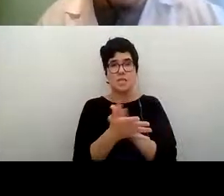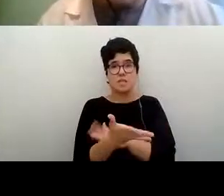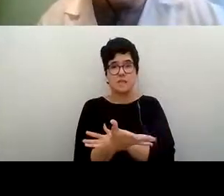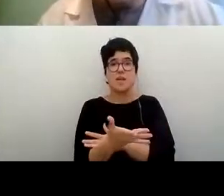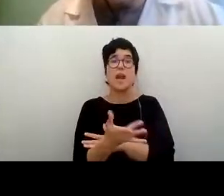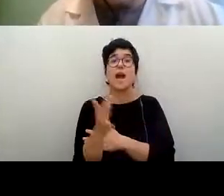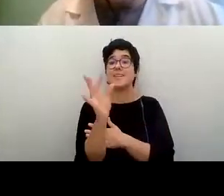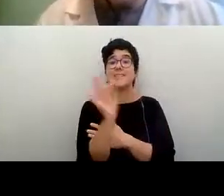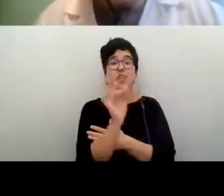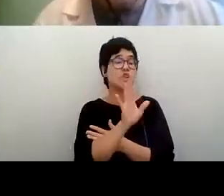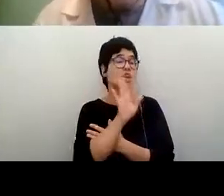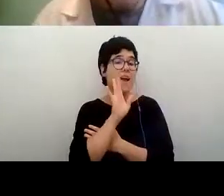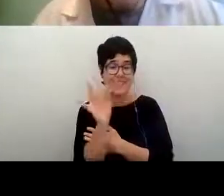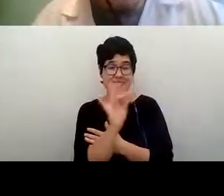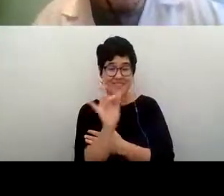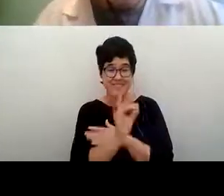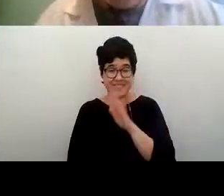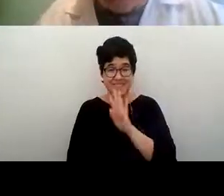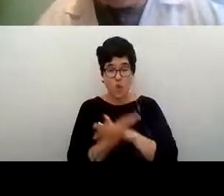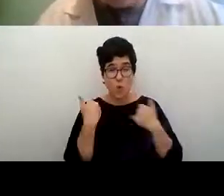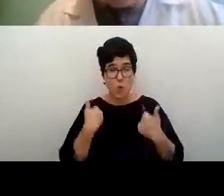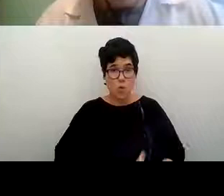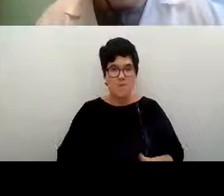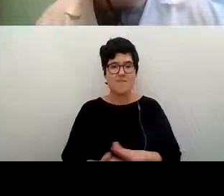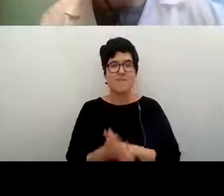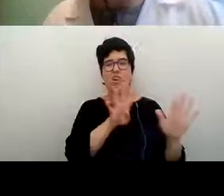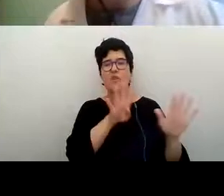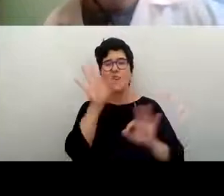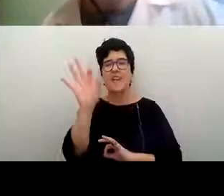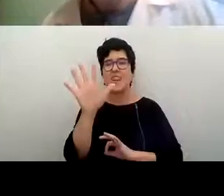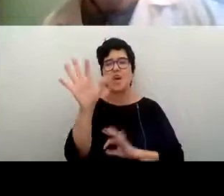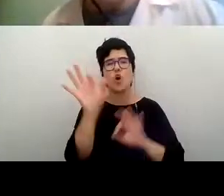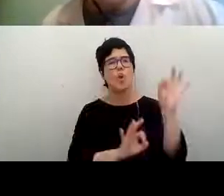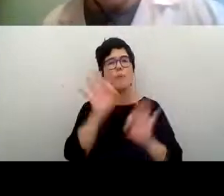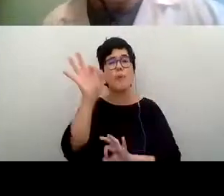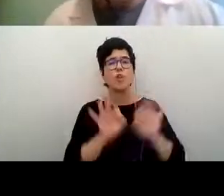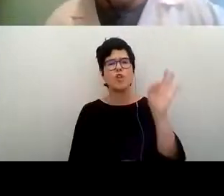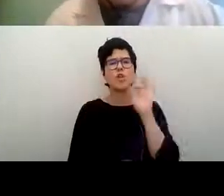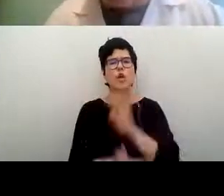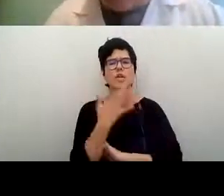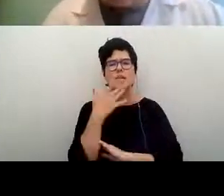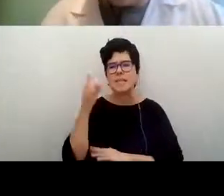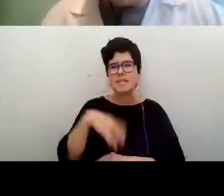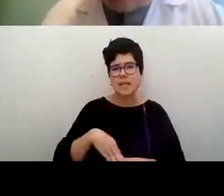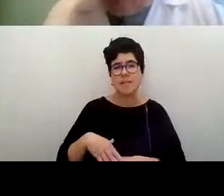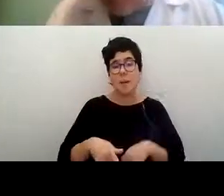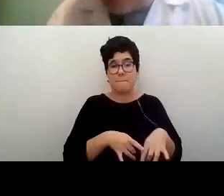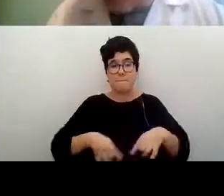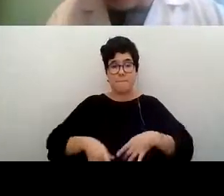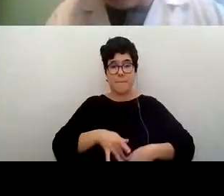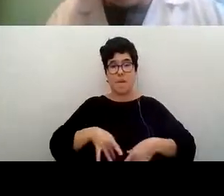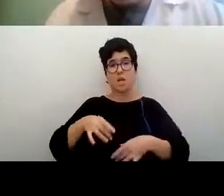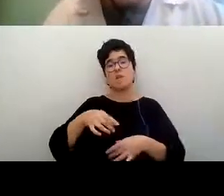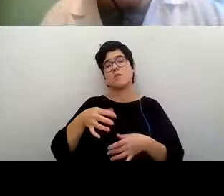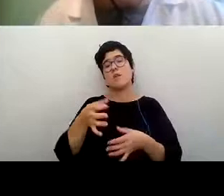produce en el cuerpo, hasta en un 95% de toda esa serotonina está producida por la microbiota colónica, de manera, por la